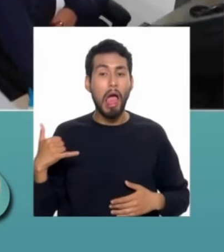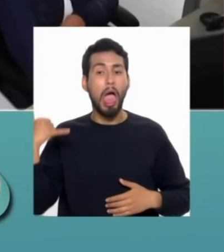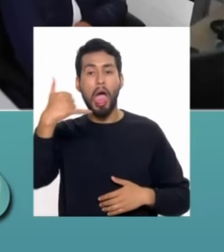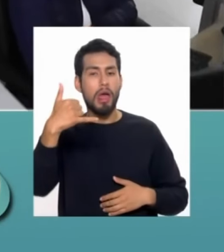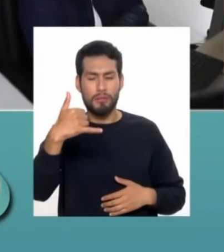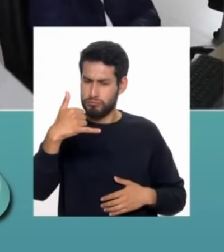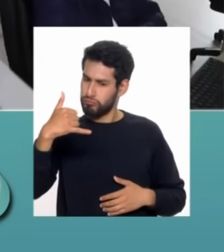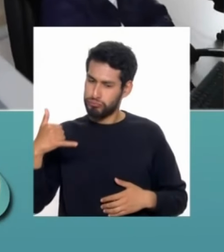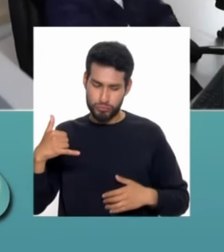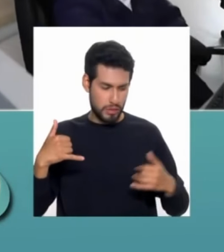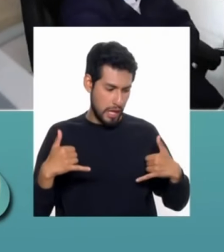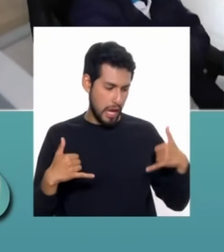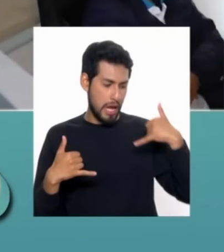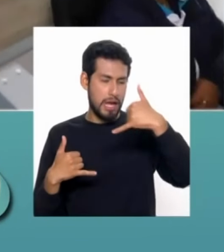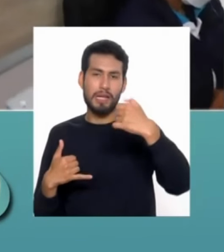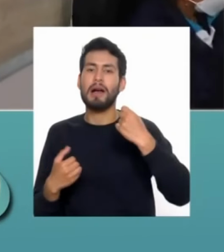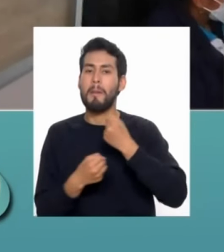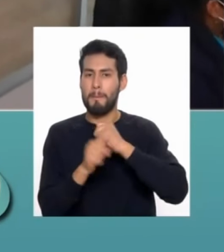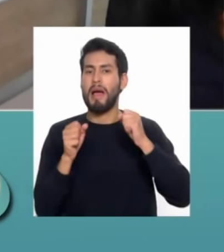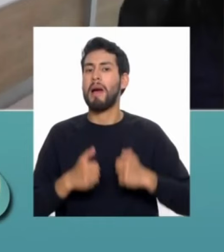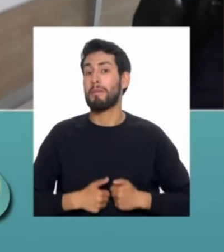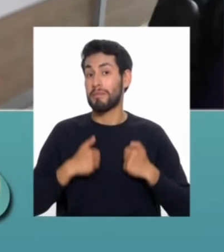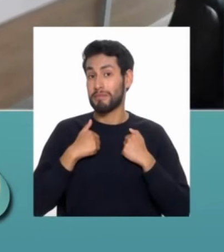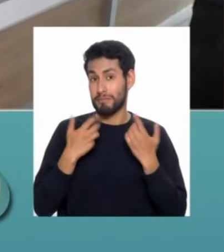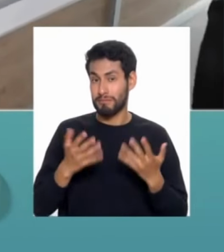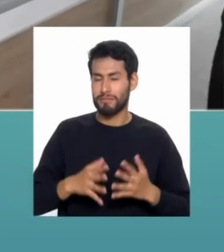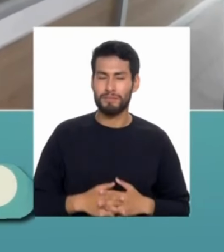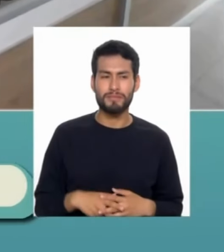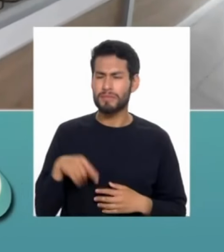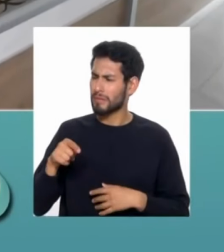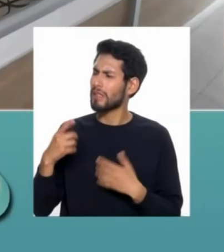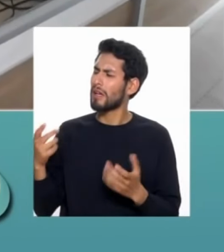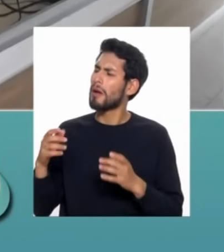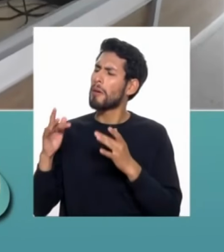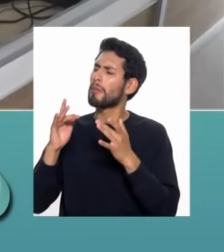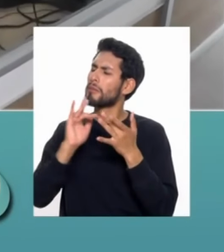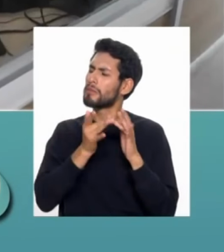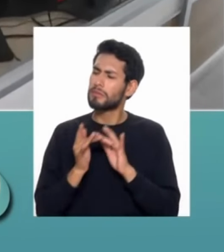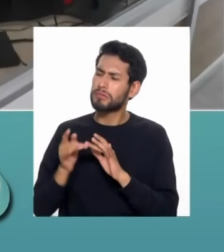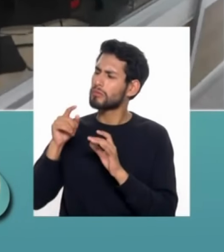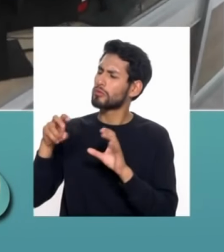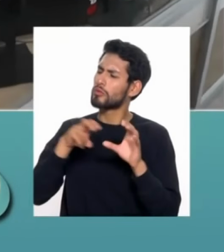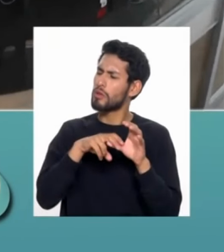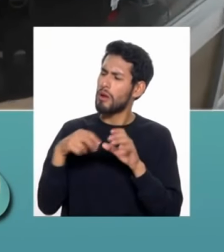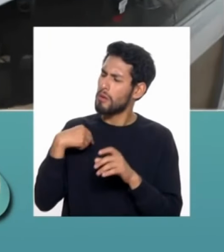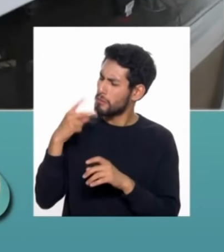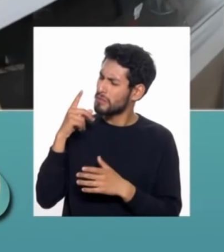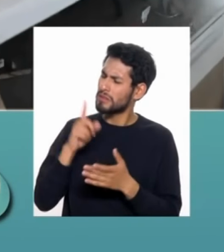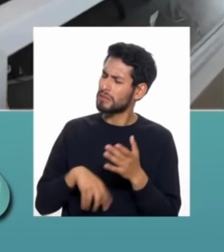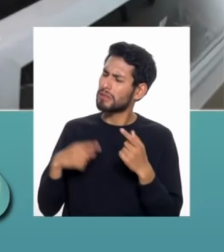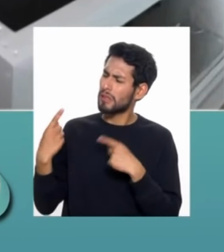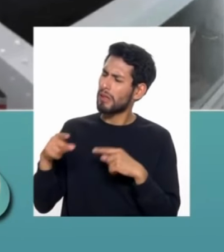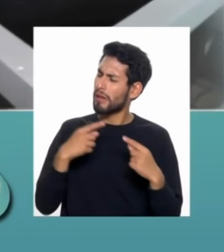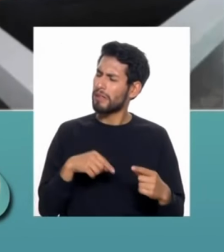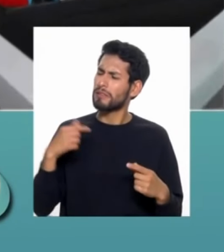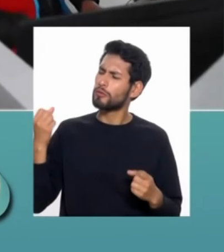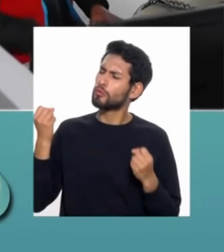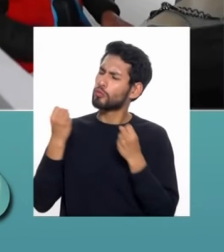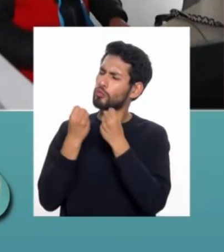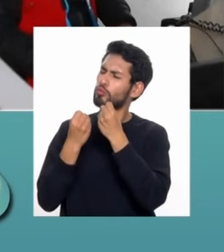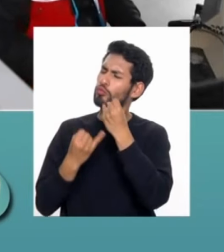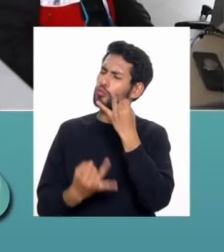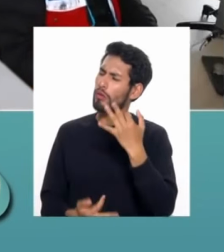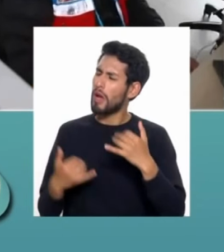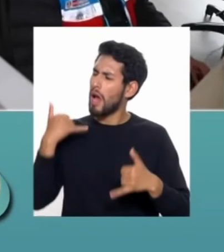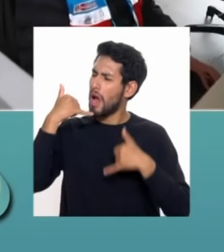salva una vida. En lo que va del año, a través del Ministerio de Transportes, ¿cuántos son estos alcances de cifras que tenemos de líneas